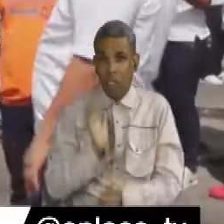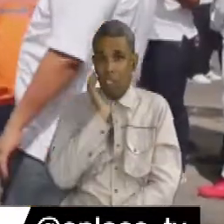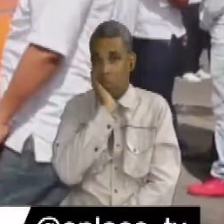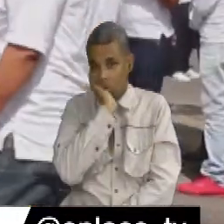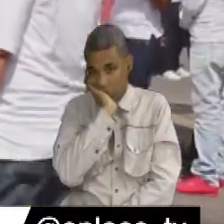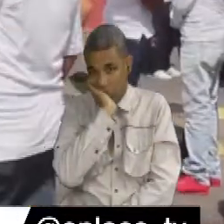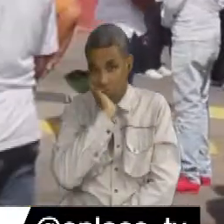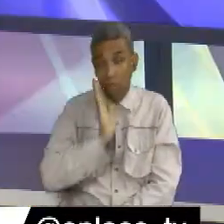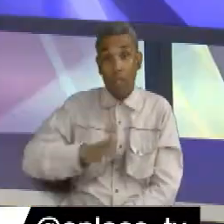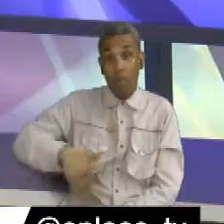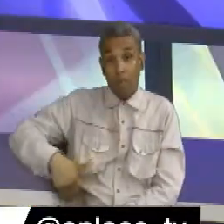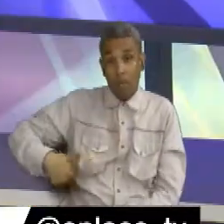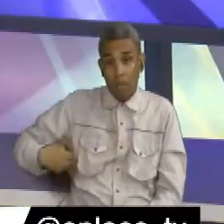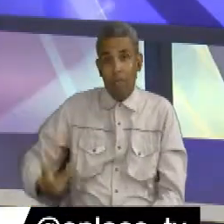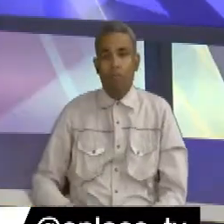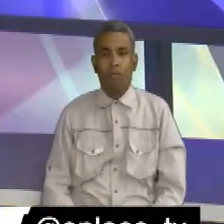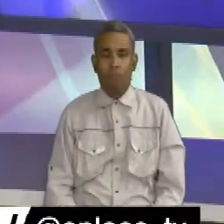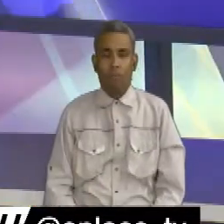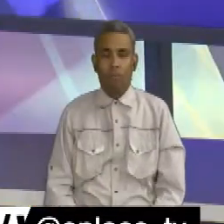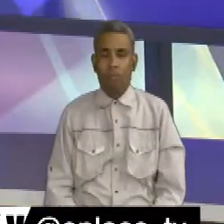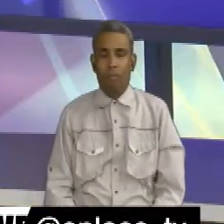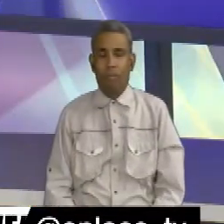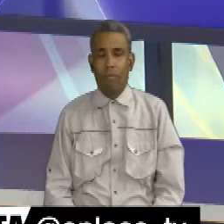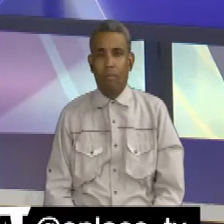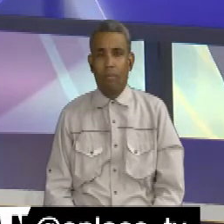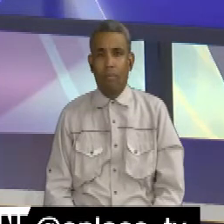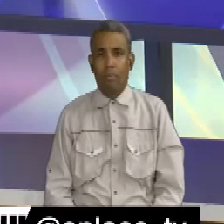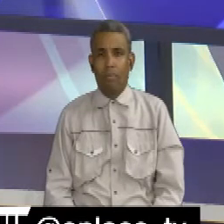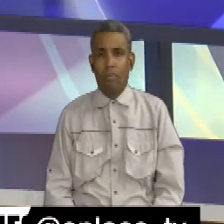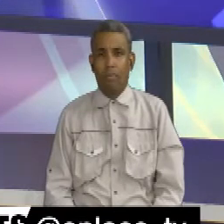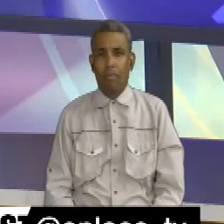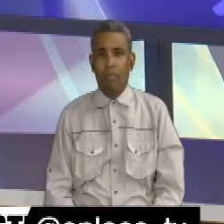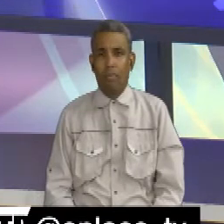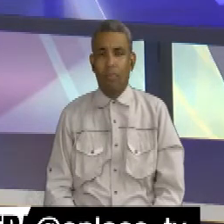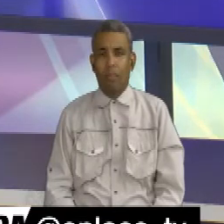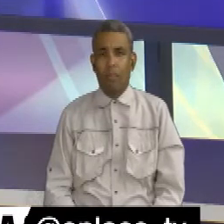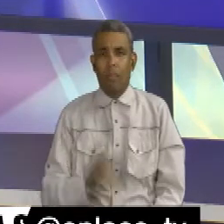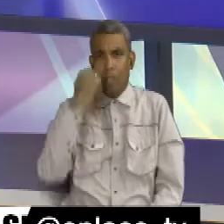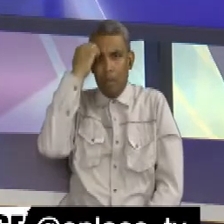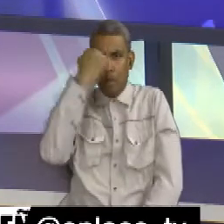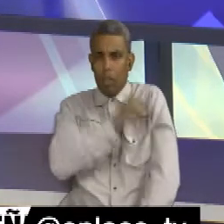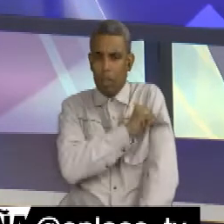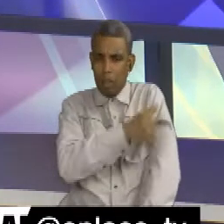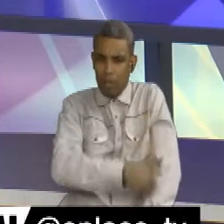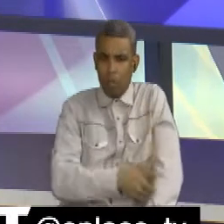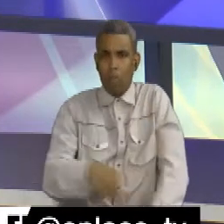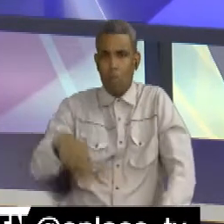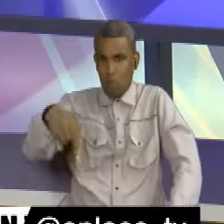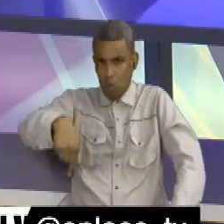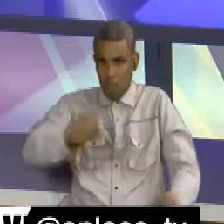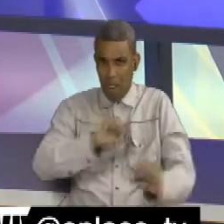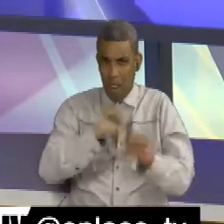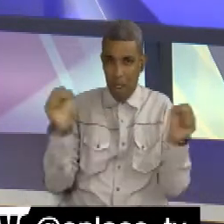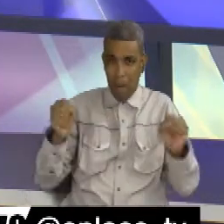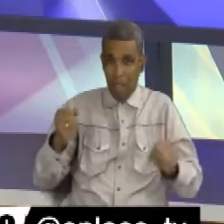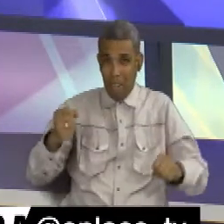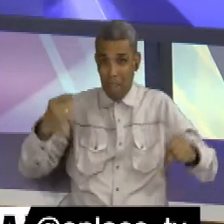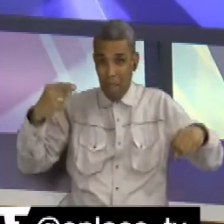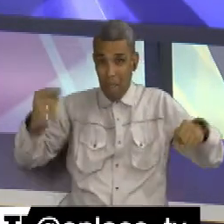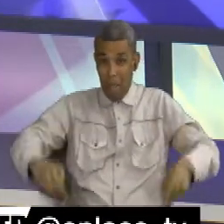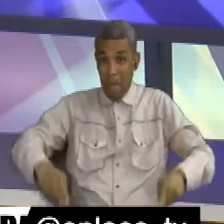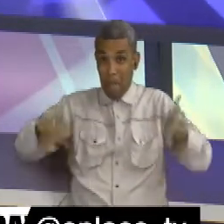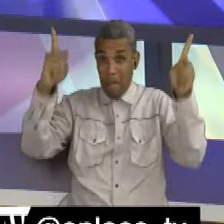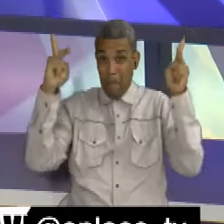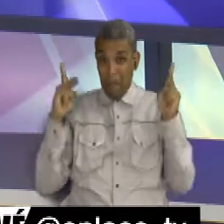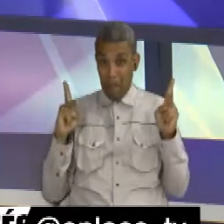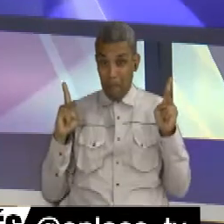clase. Por su parte, los docentes del municipio de Yondó se tomaron la mañana de este martes el puente Guillermo Gaviria en apoyo al